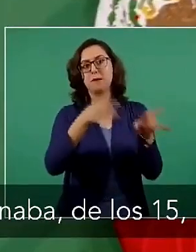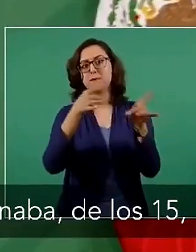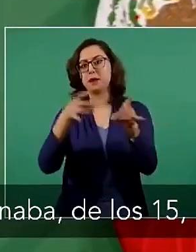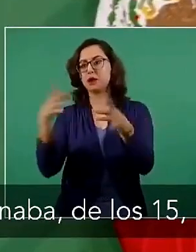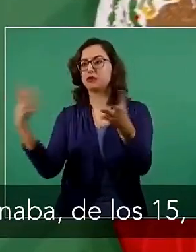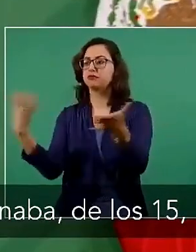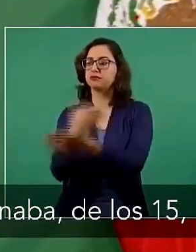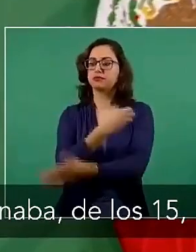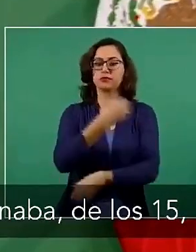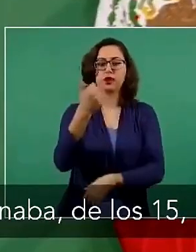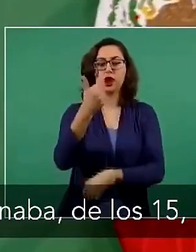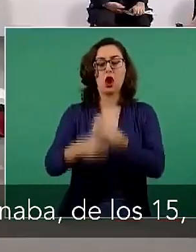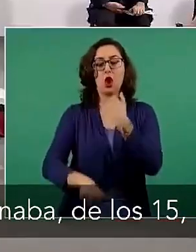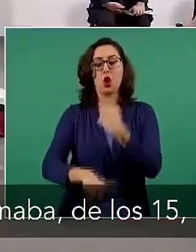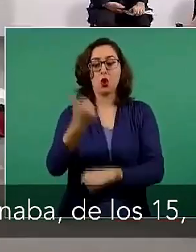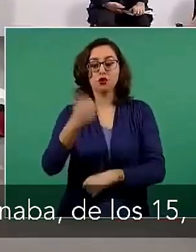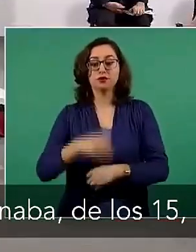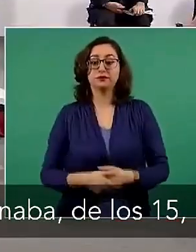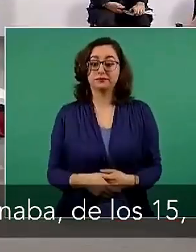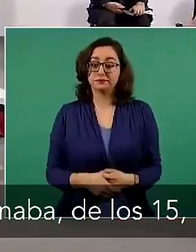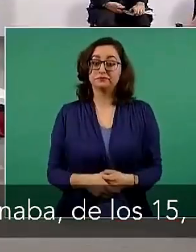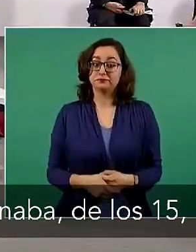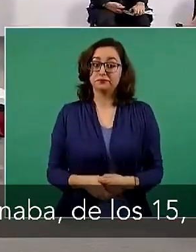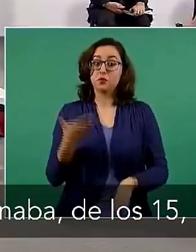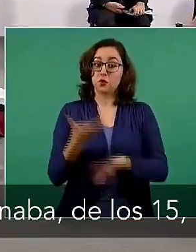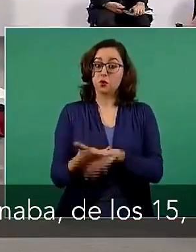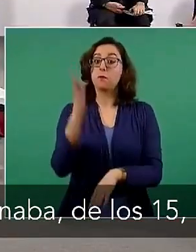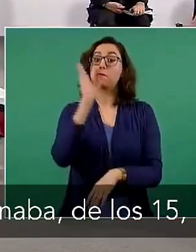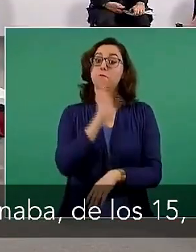Fíjense qué mal nos fue